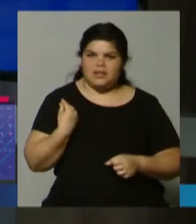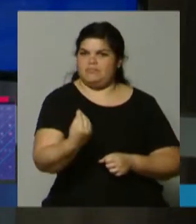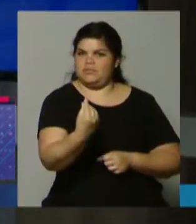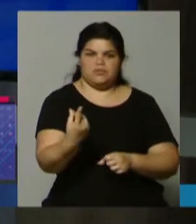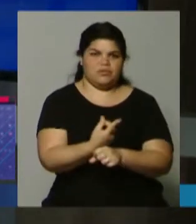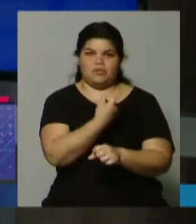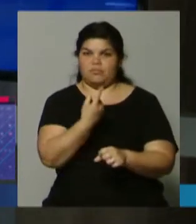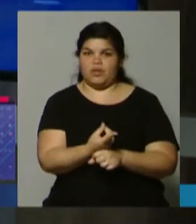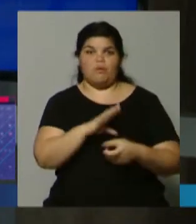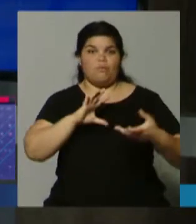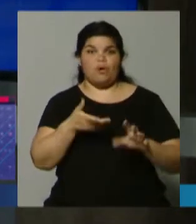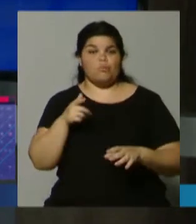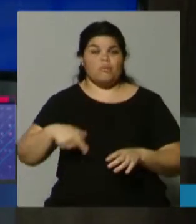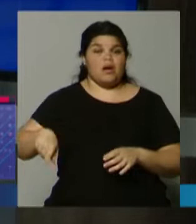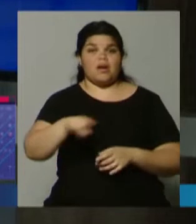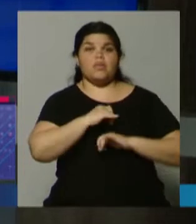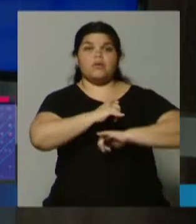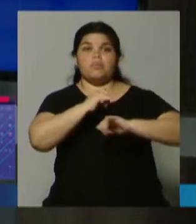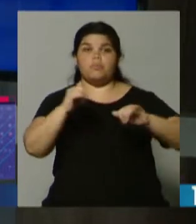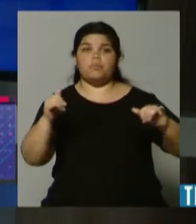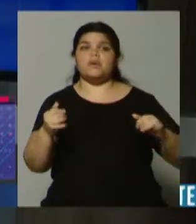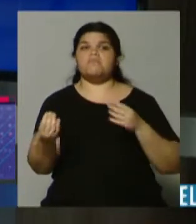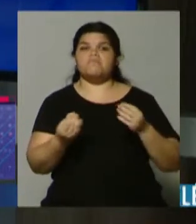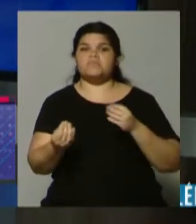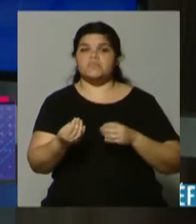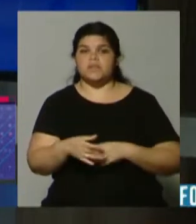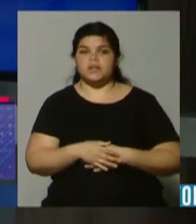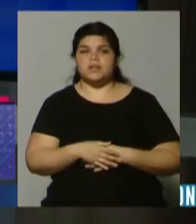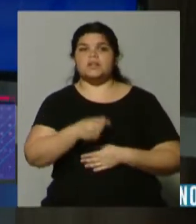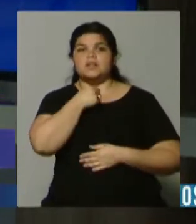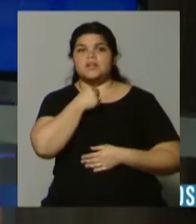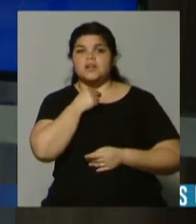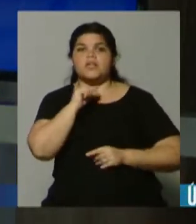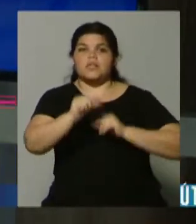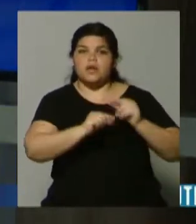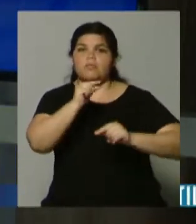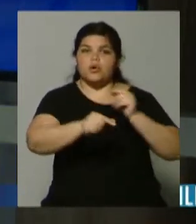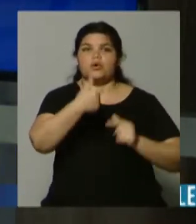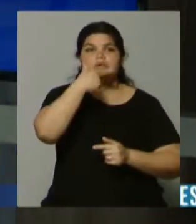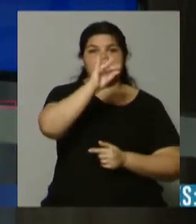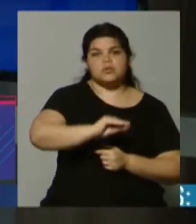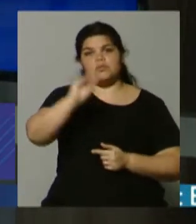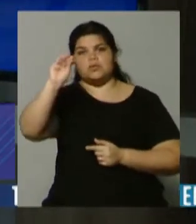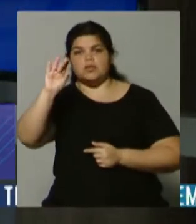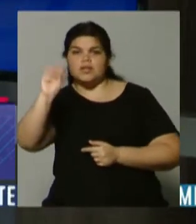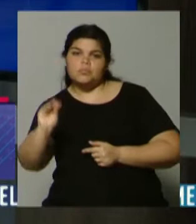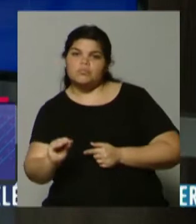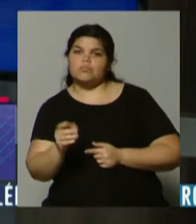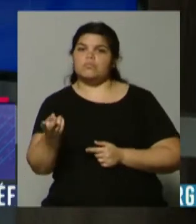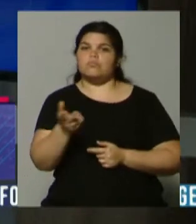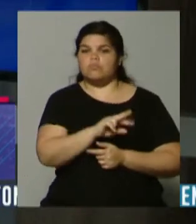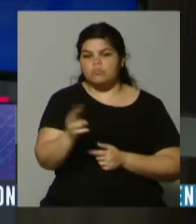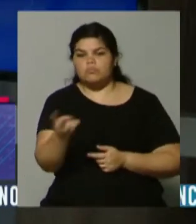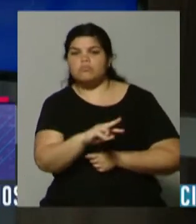tienen de construir o que han presentado explícitamente de construir poder político es ir avanzando por los legislativos, algunos consejos deliberantes y la legislatura